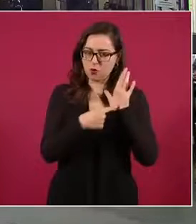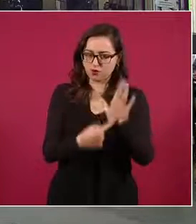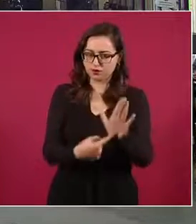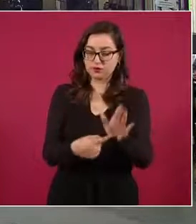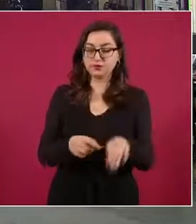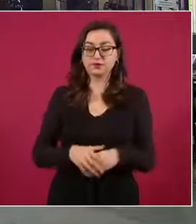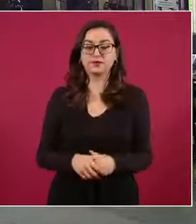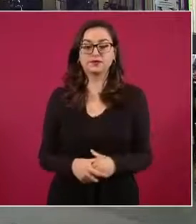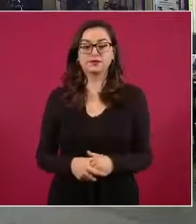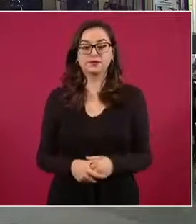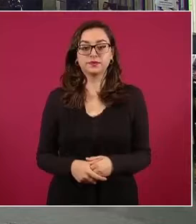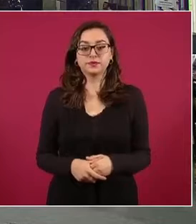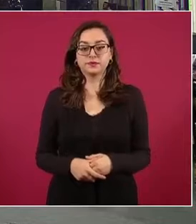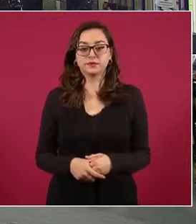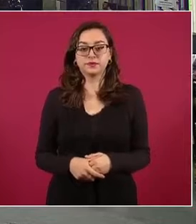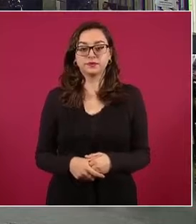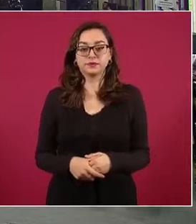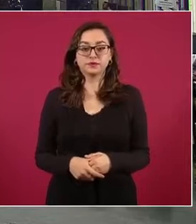porque